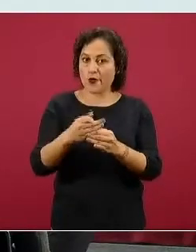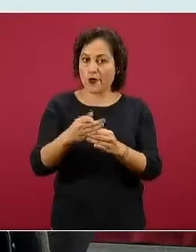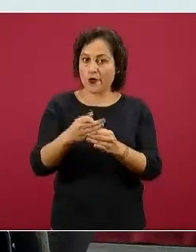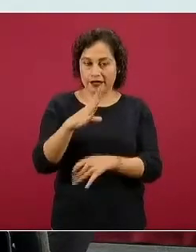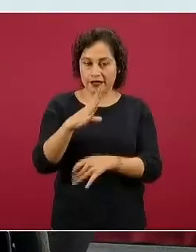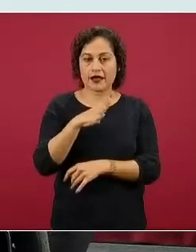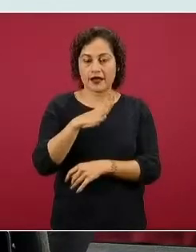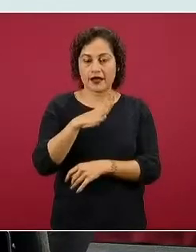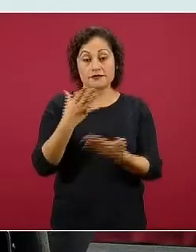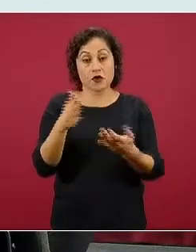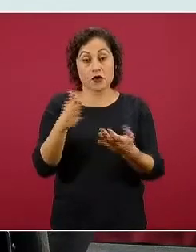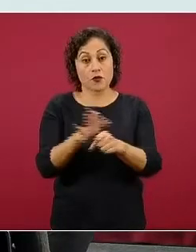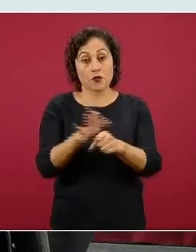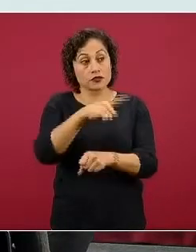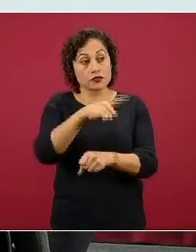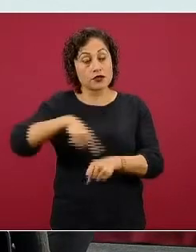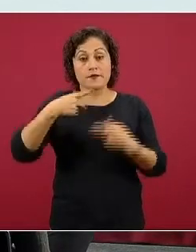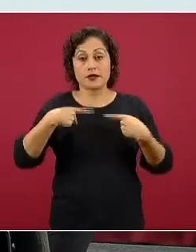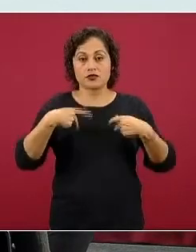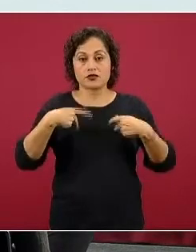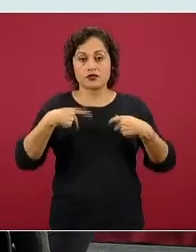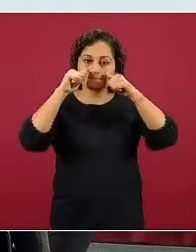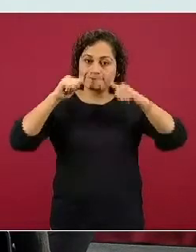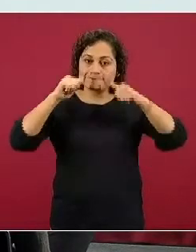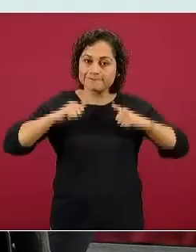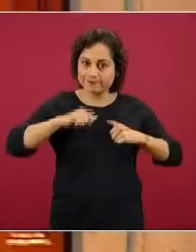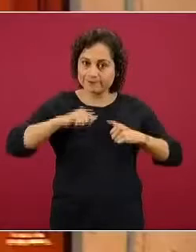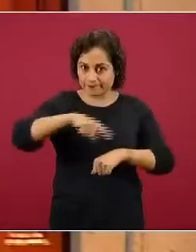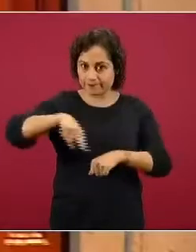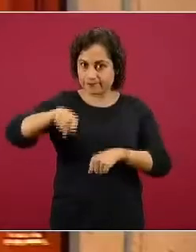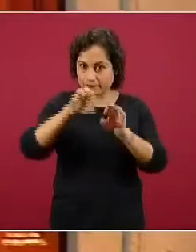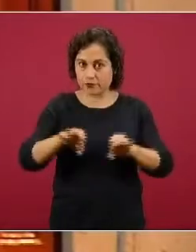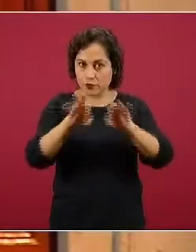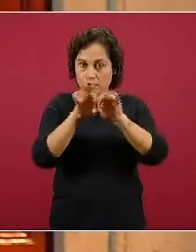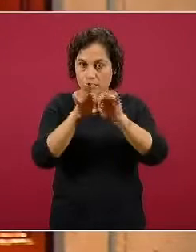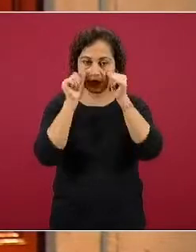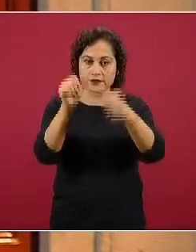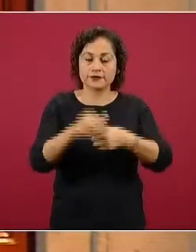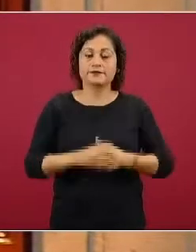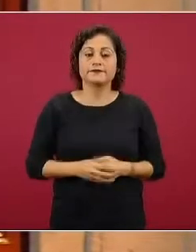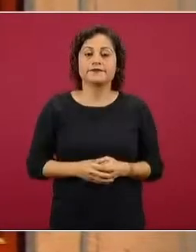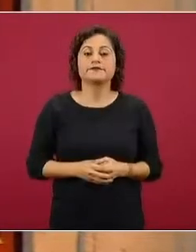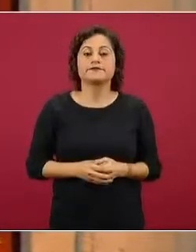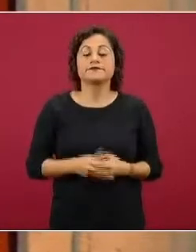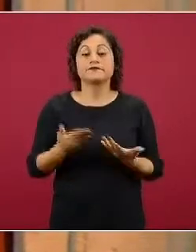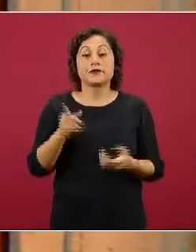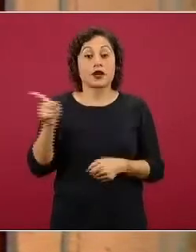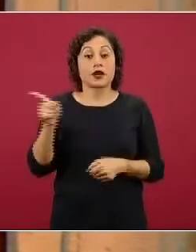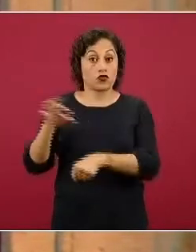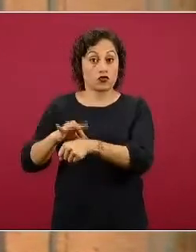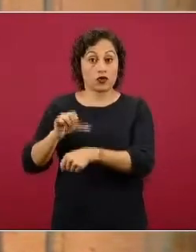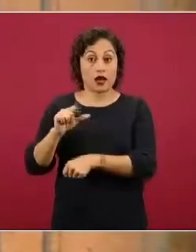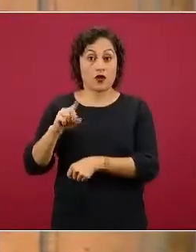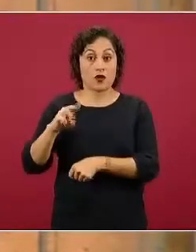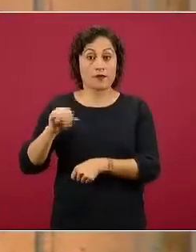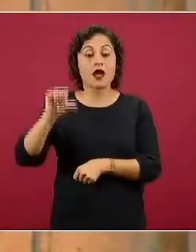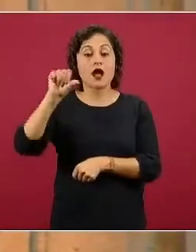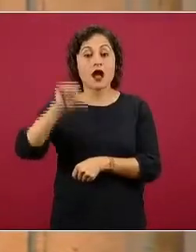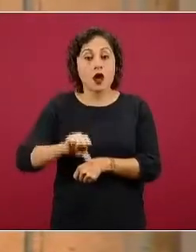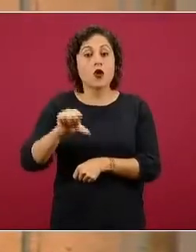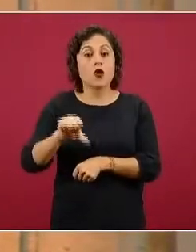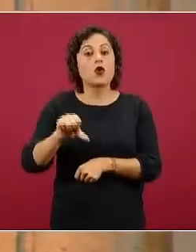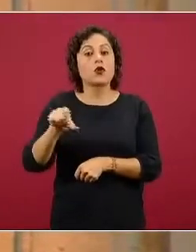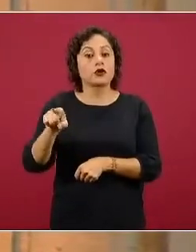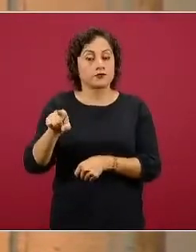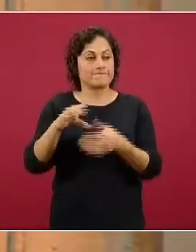que la población conozca. Como bien lo comentó el doctor Alomía, pues el día de hoy platicaremos un